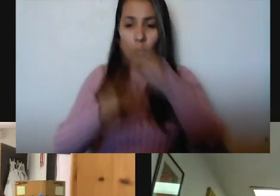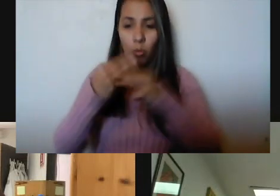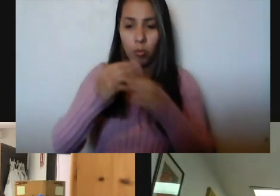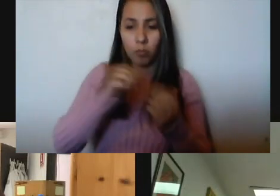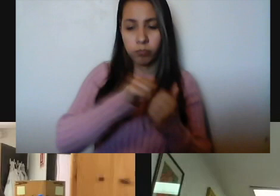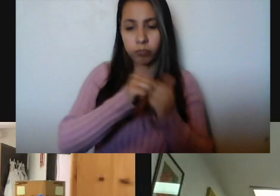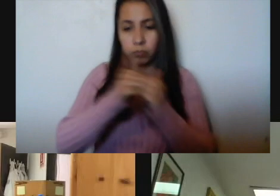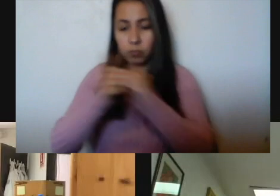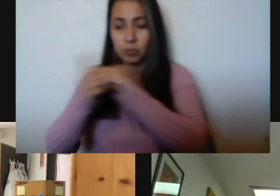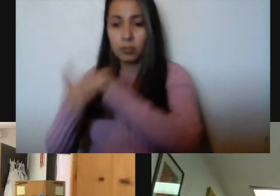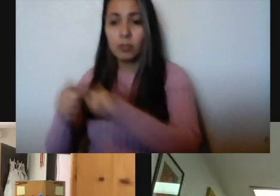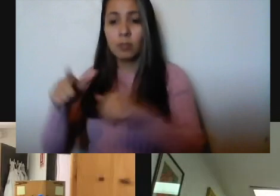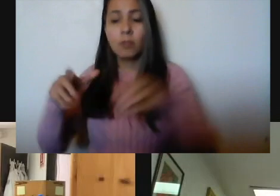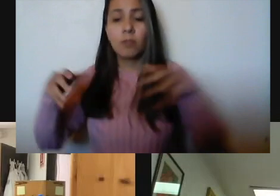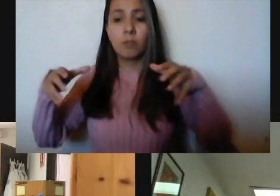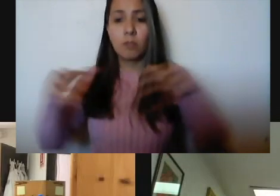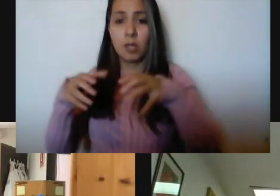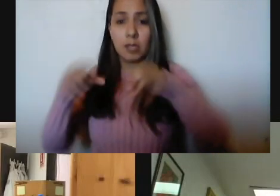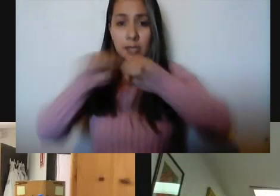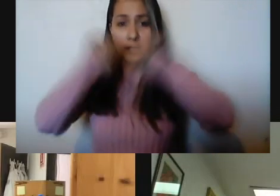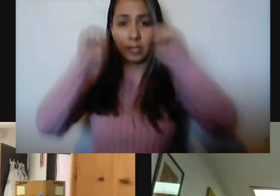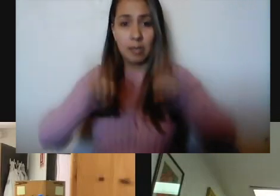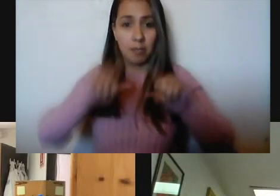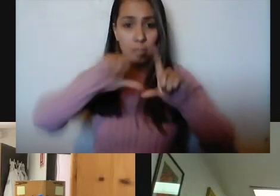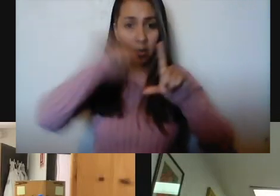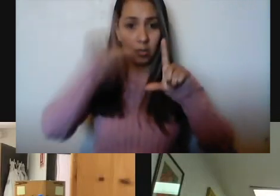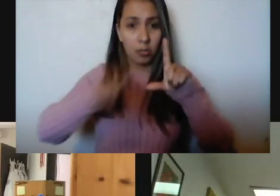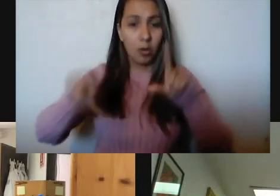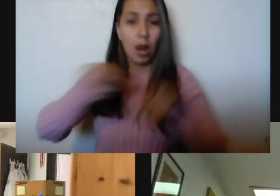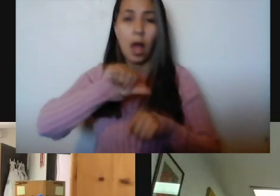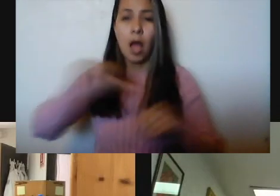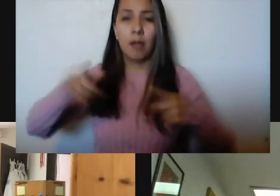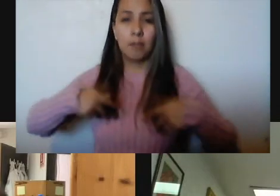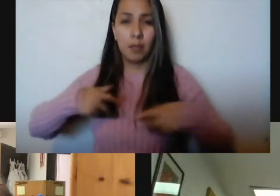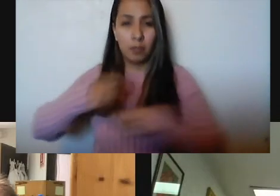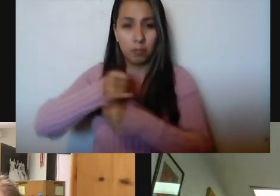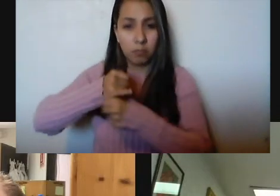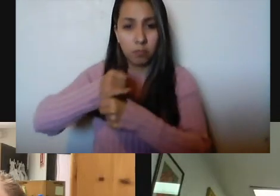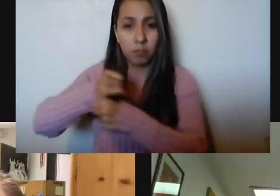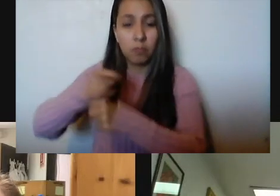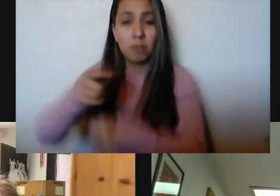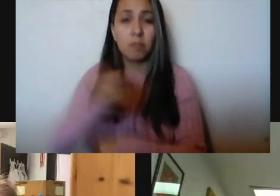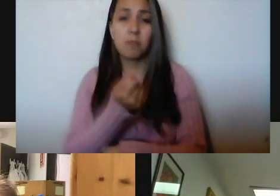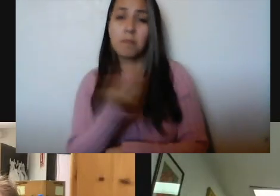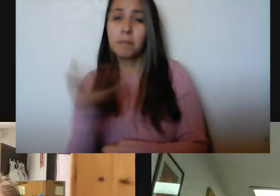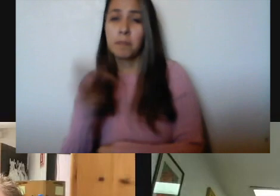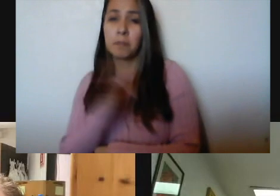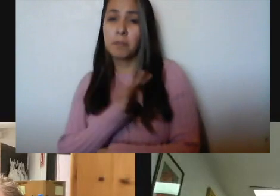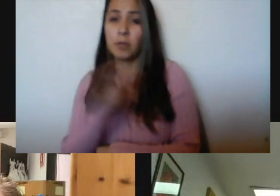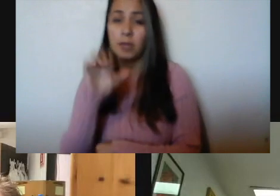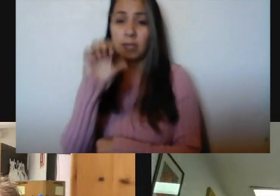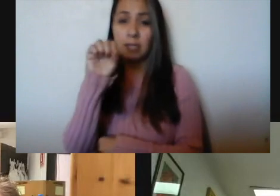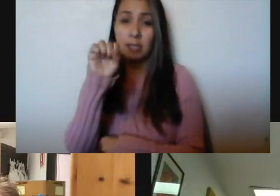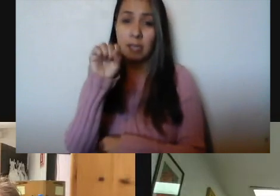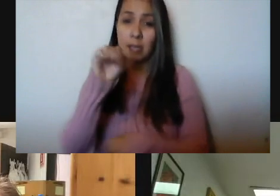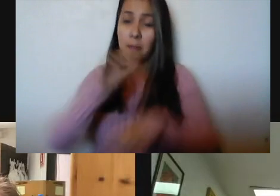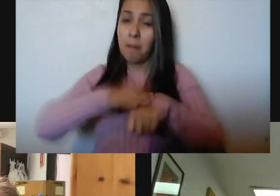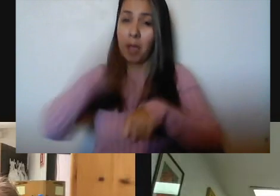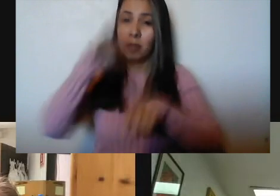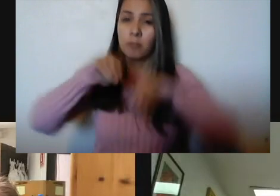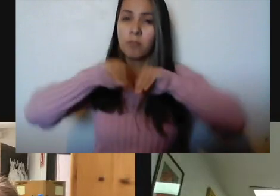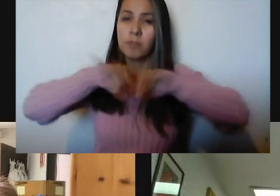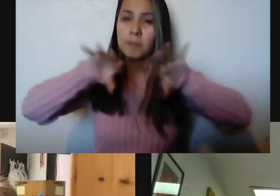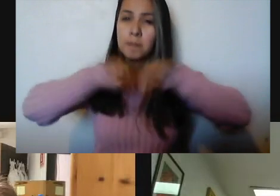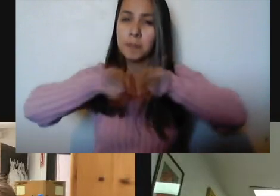Pertenece al Sistema Nacional de Investigadores y tiene más de 60 artículos publicados. Bueno, pues bienvenido a nuestras